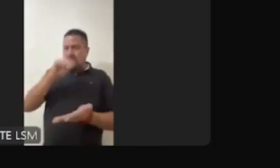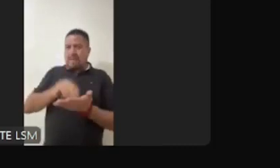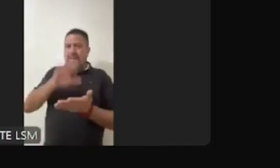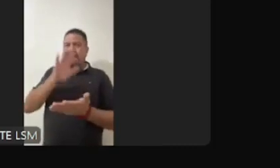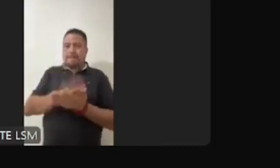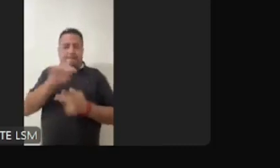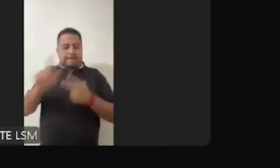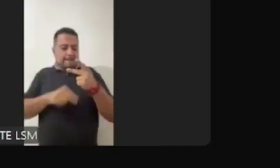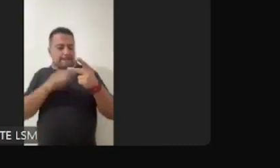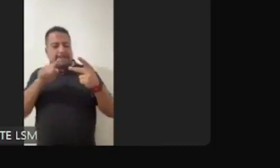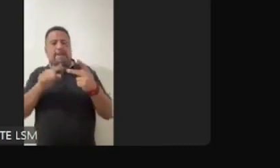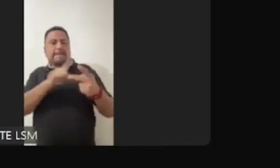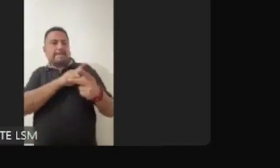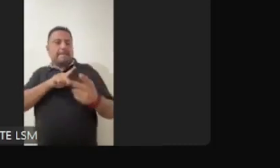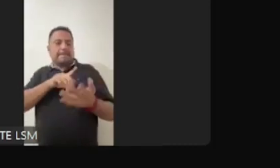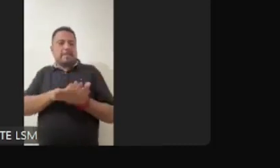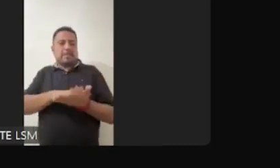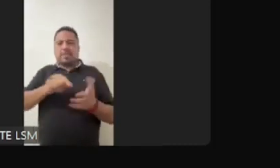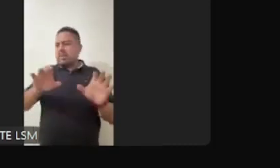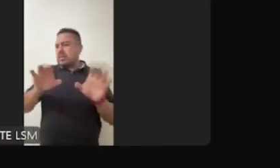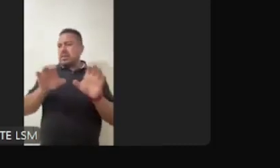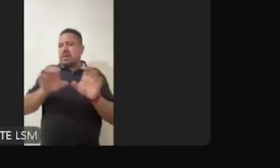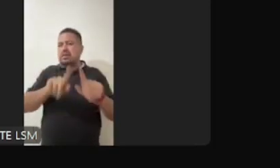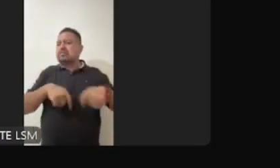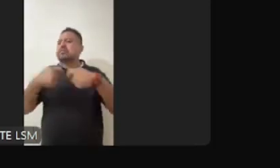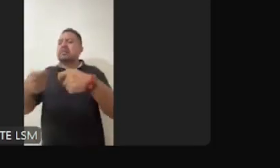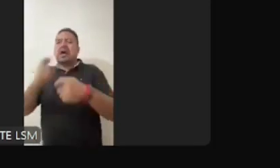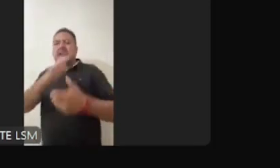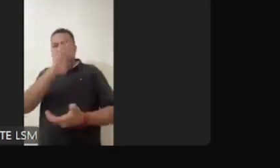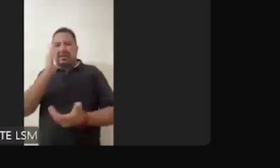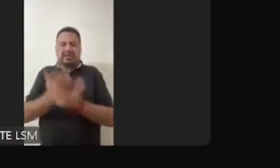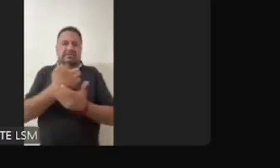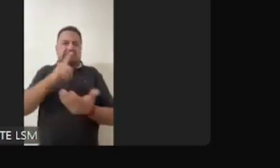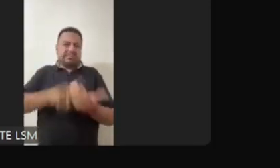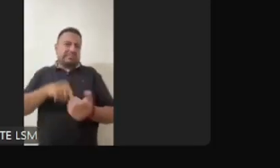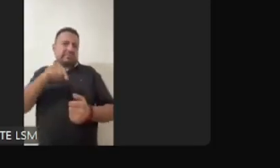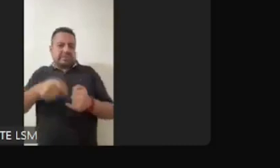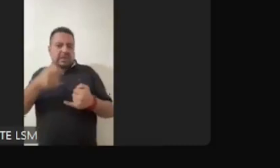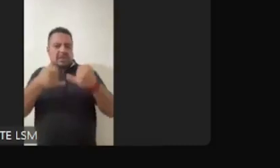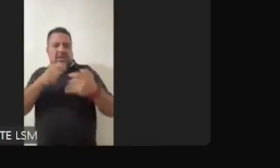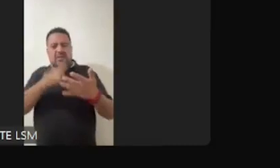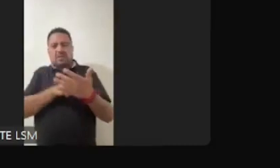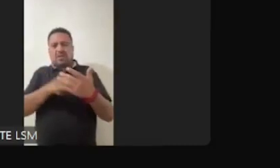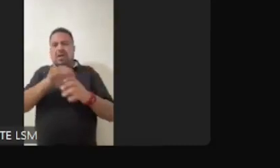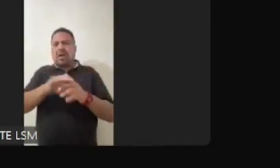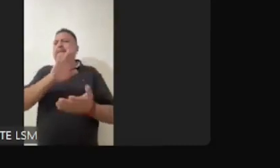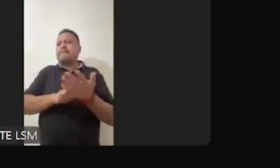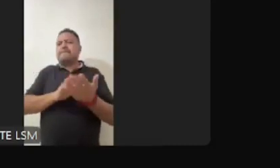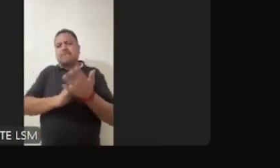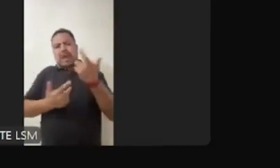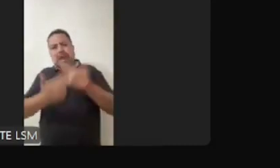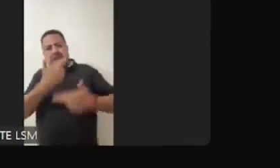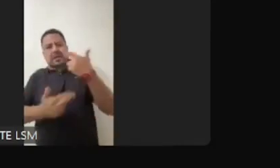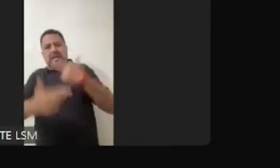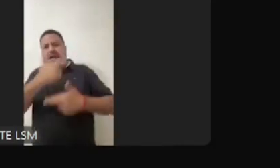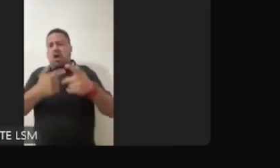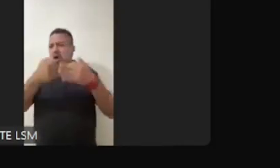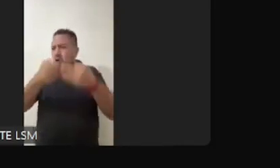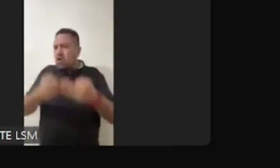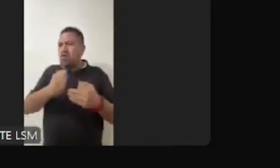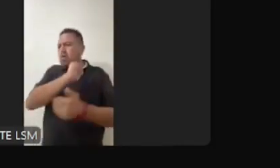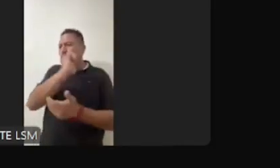segundo previa copia certificada que se deje en archivos de este tribunal electoral remítase la documentación original que integra el